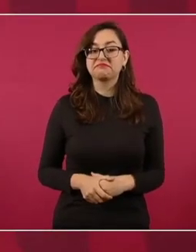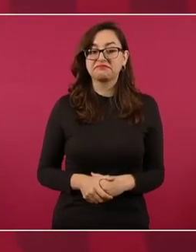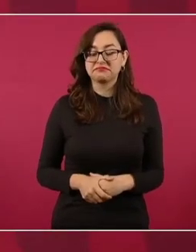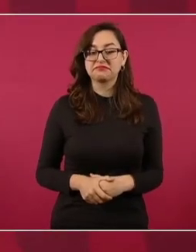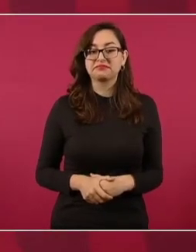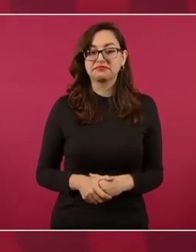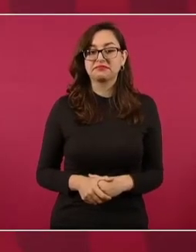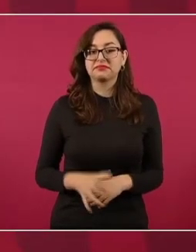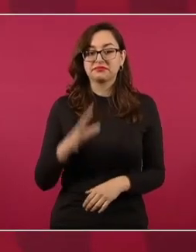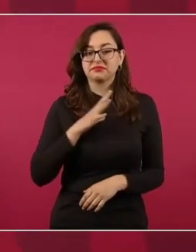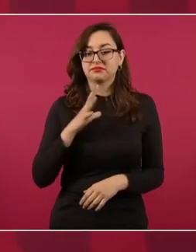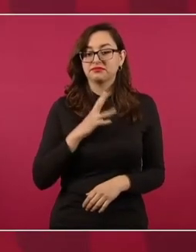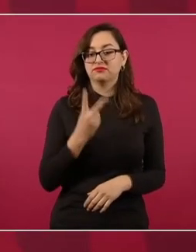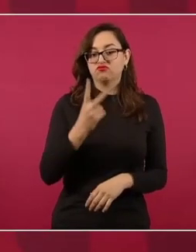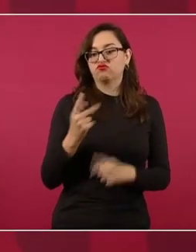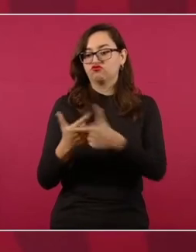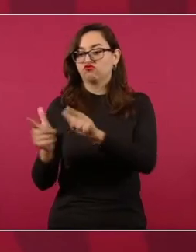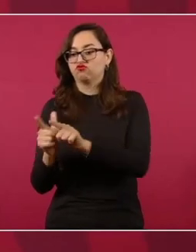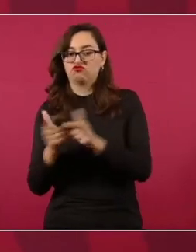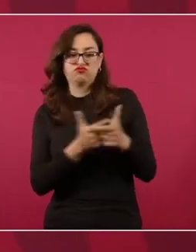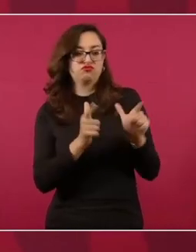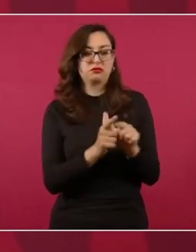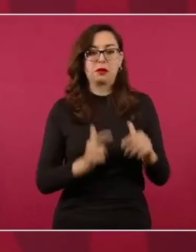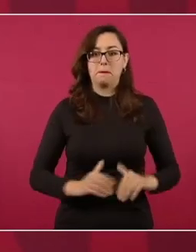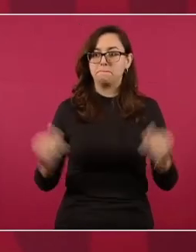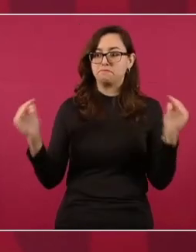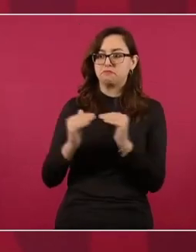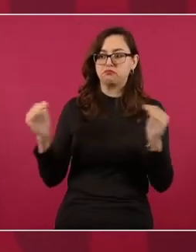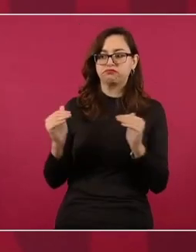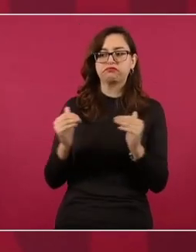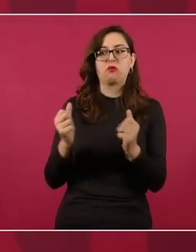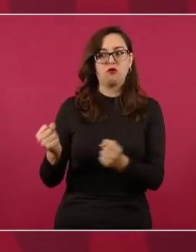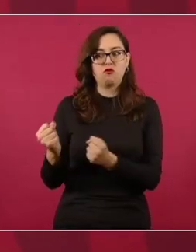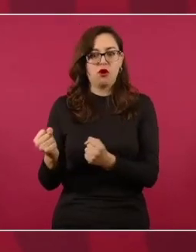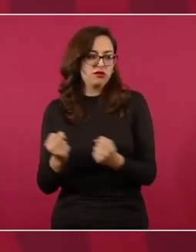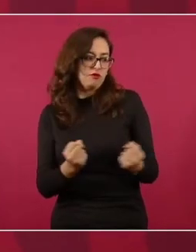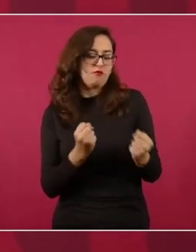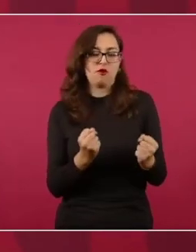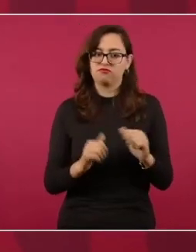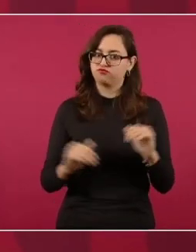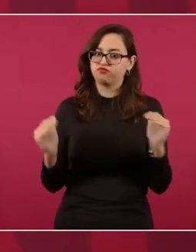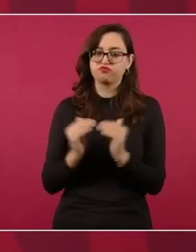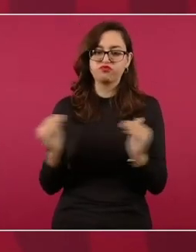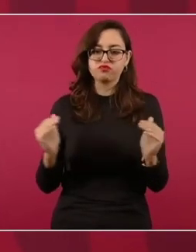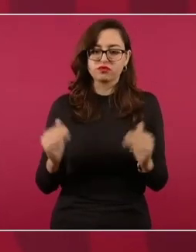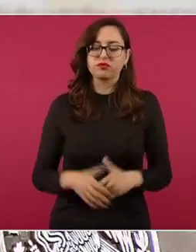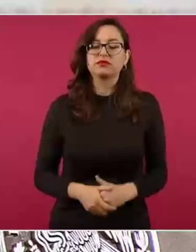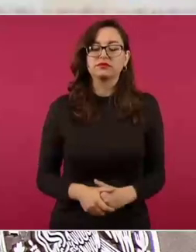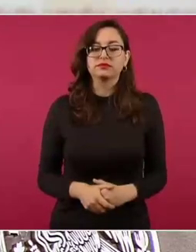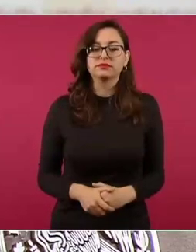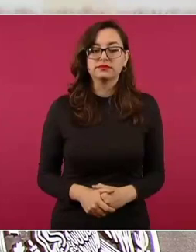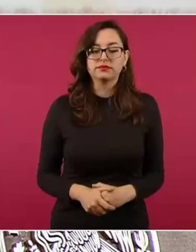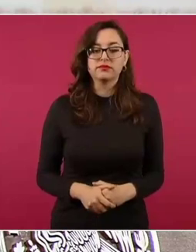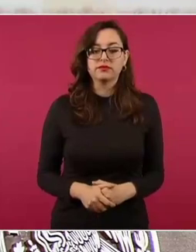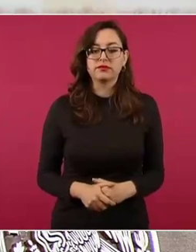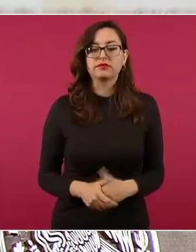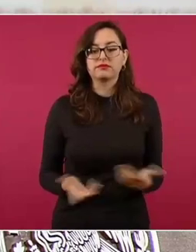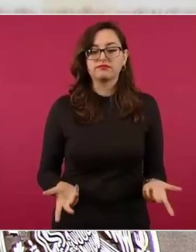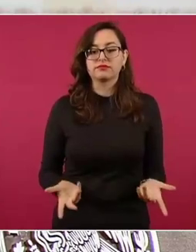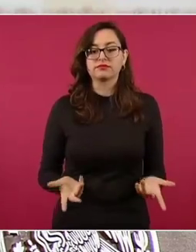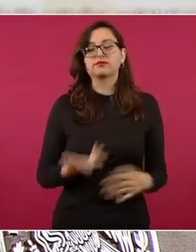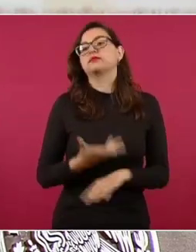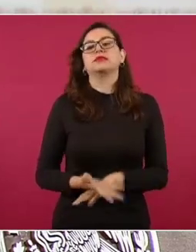Dodger y San Diego. ¿Sí? Y la vez pasada lo dije, pero